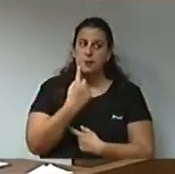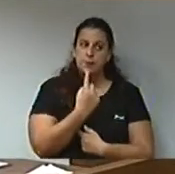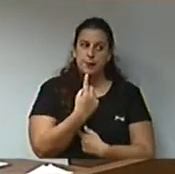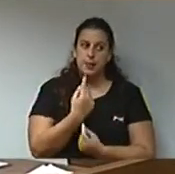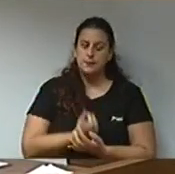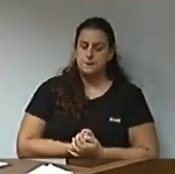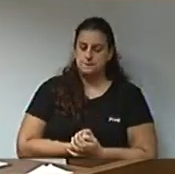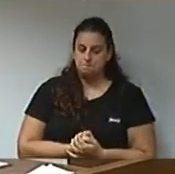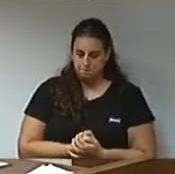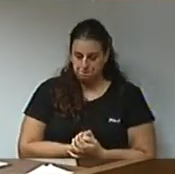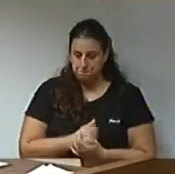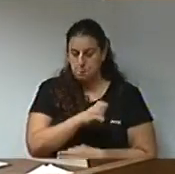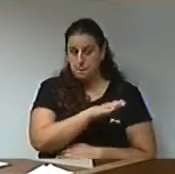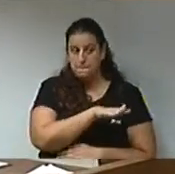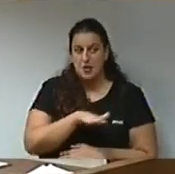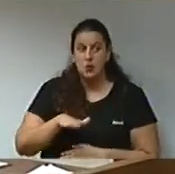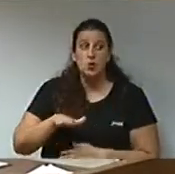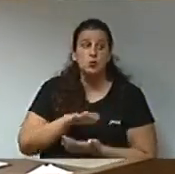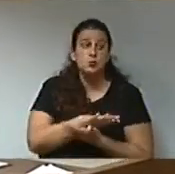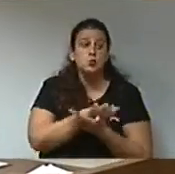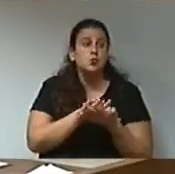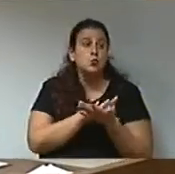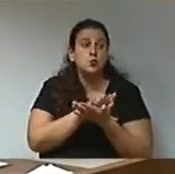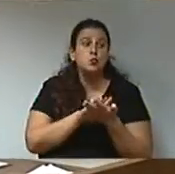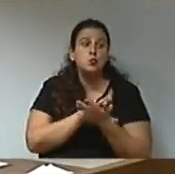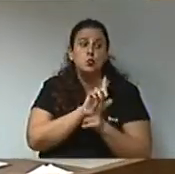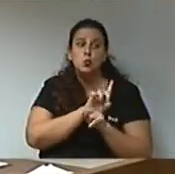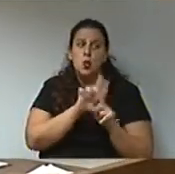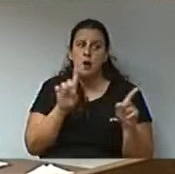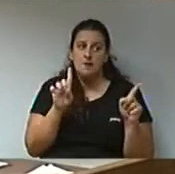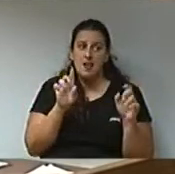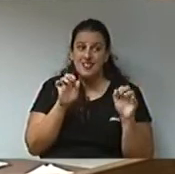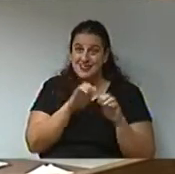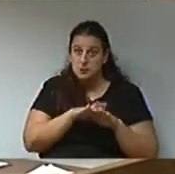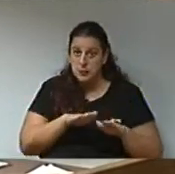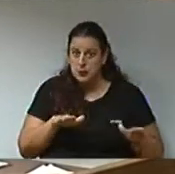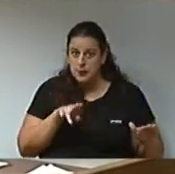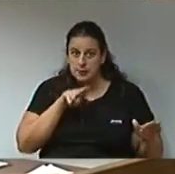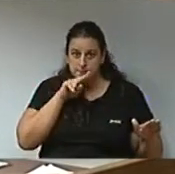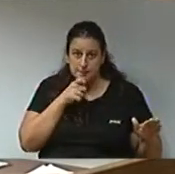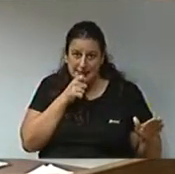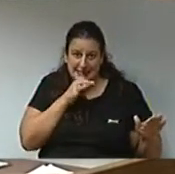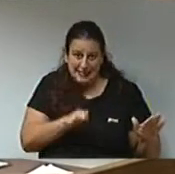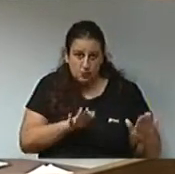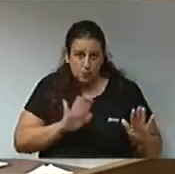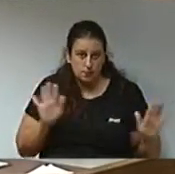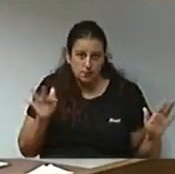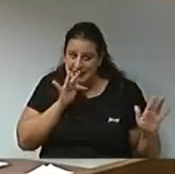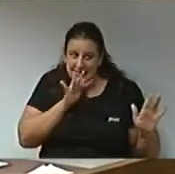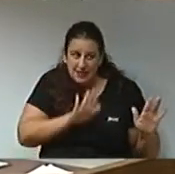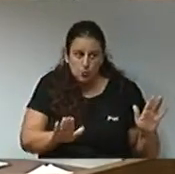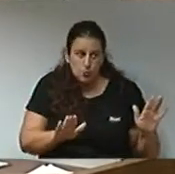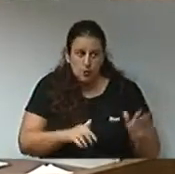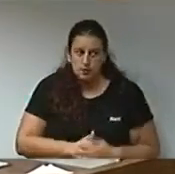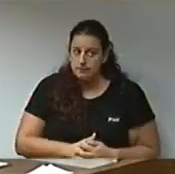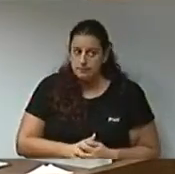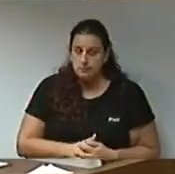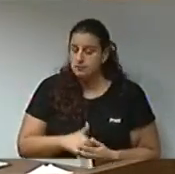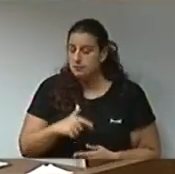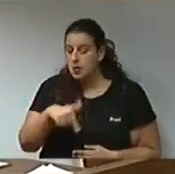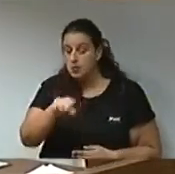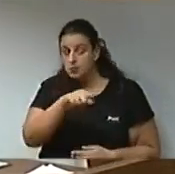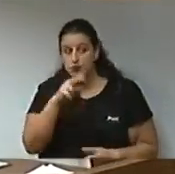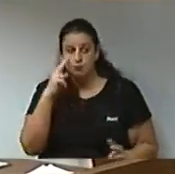menores. No ha hablado ni una, no ha dicho ni una palabra de menores. ni una palabra de menores. Es que no están dispuestos ustedes